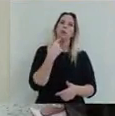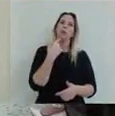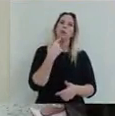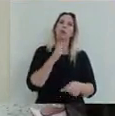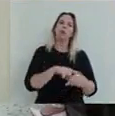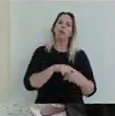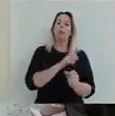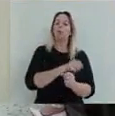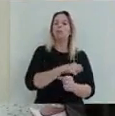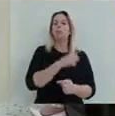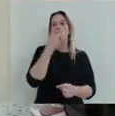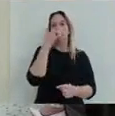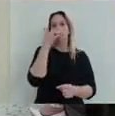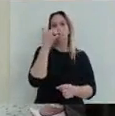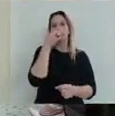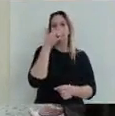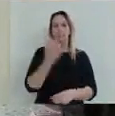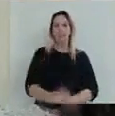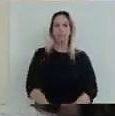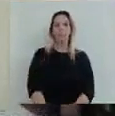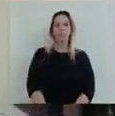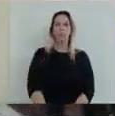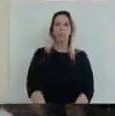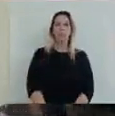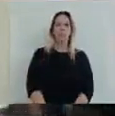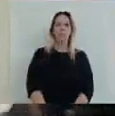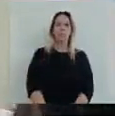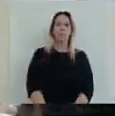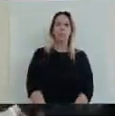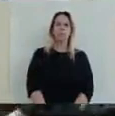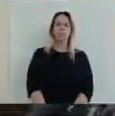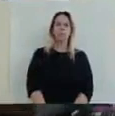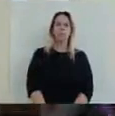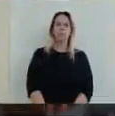Concejal Figueredo. Yo lo que voy a solicitar lo mismo, que se modifique